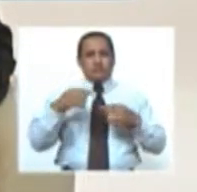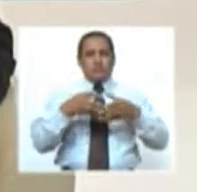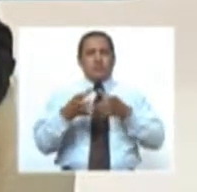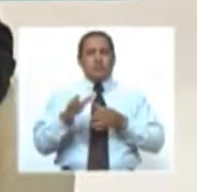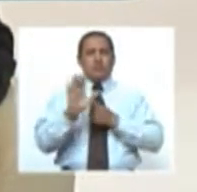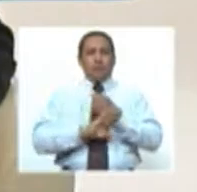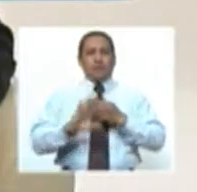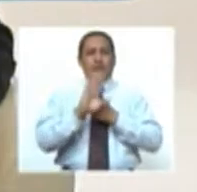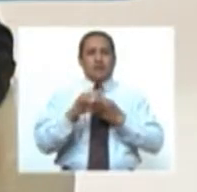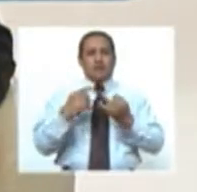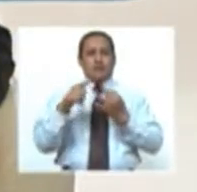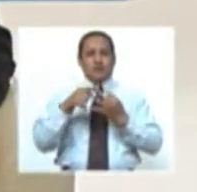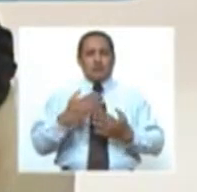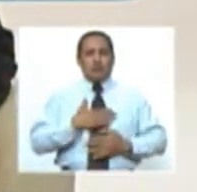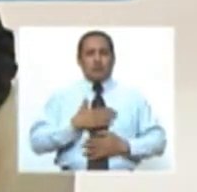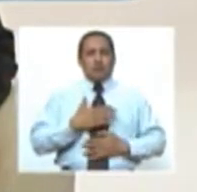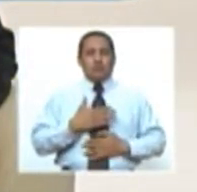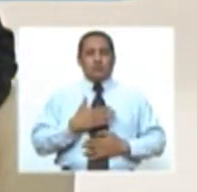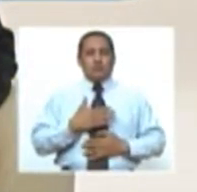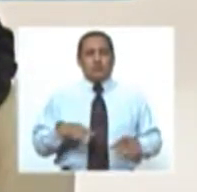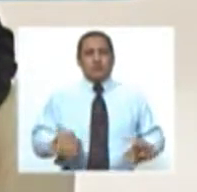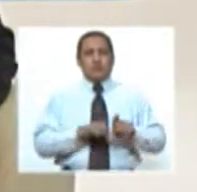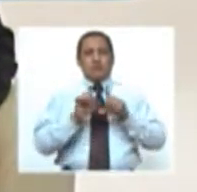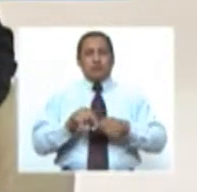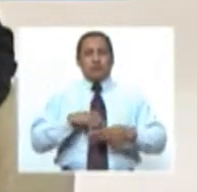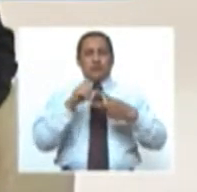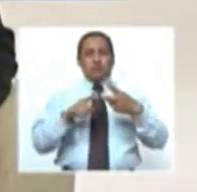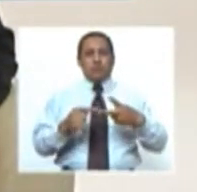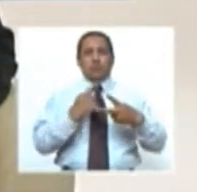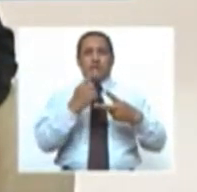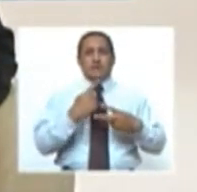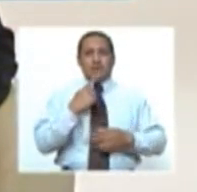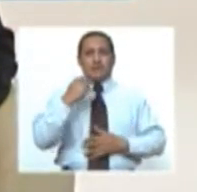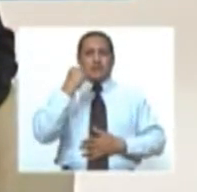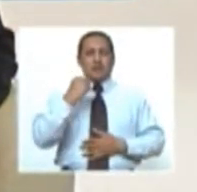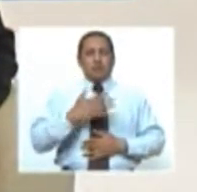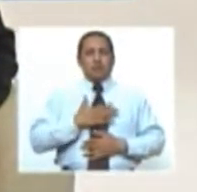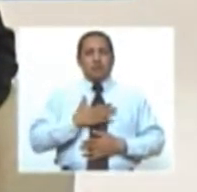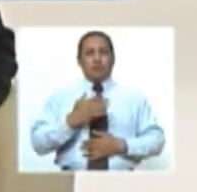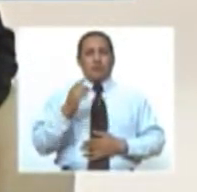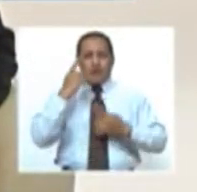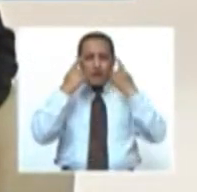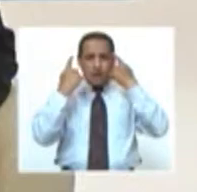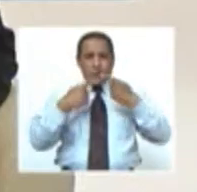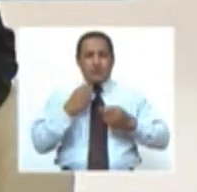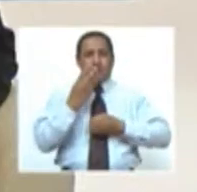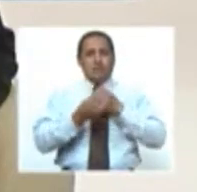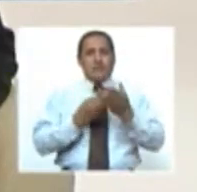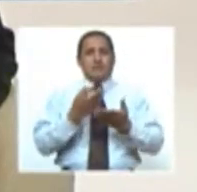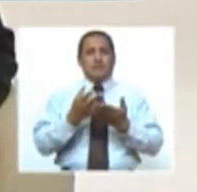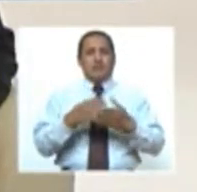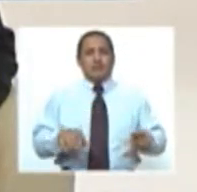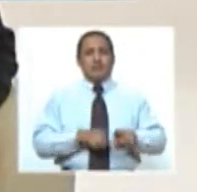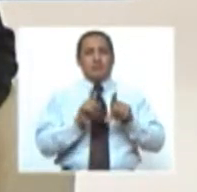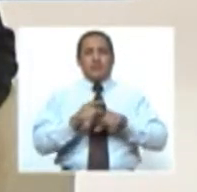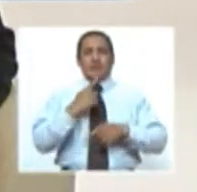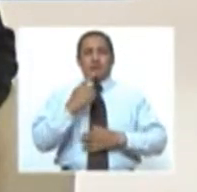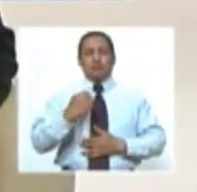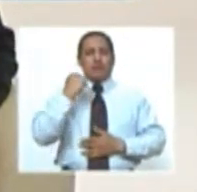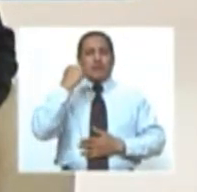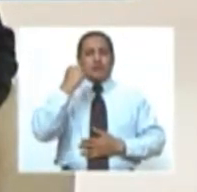que busca garantizar dos derechos fundamentales. El primero, el derecho de acceso a la información pública, información que, por